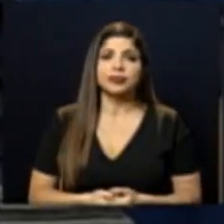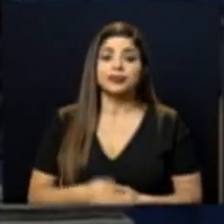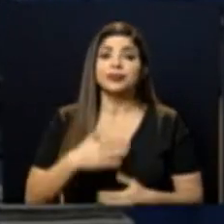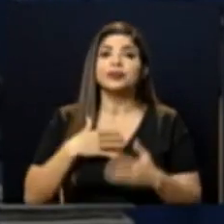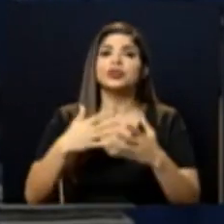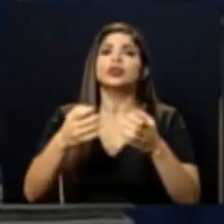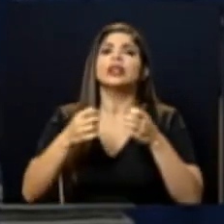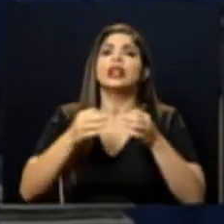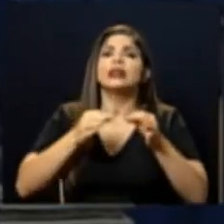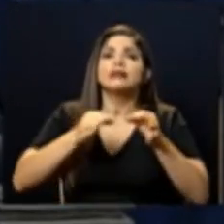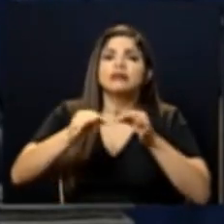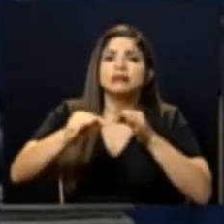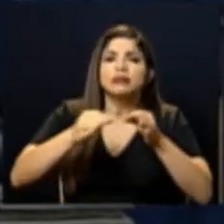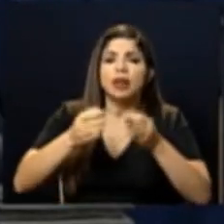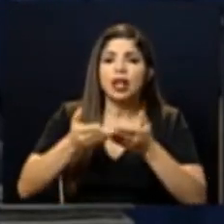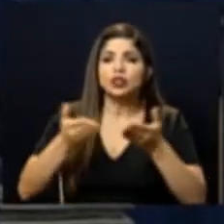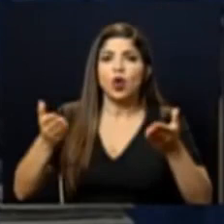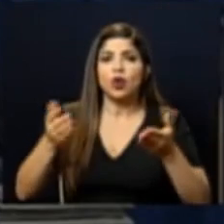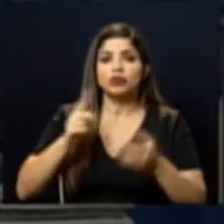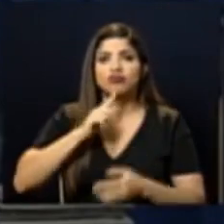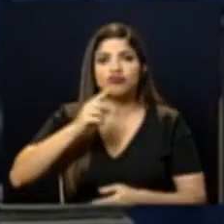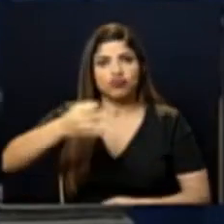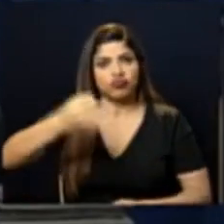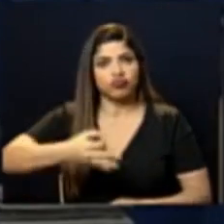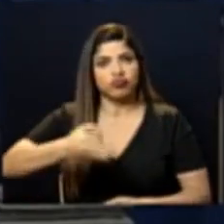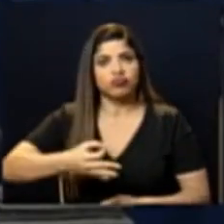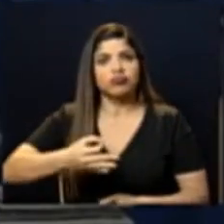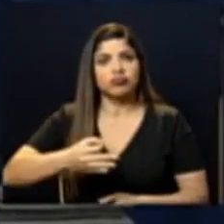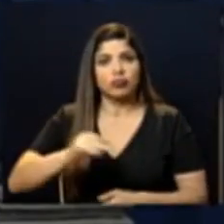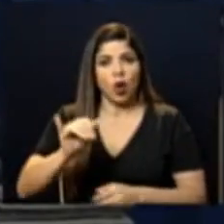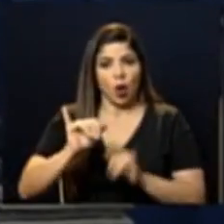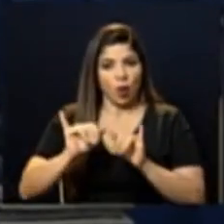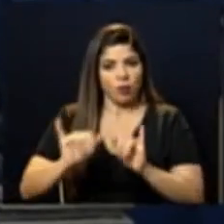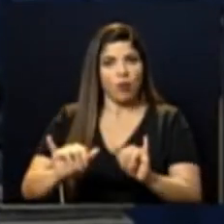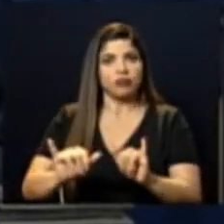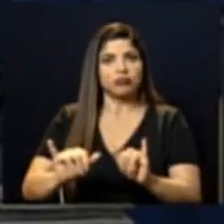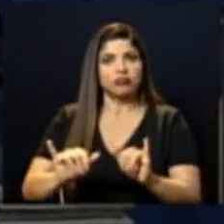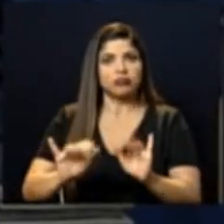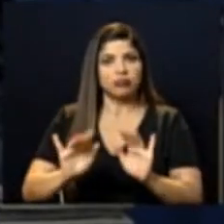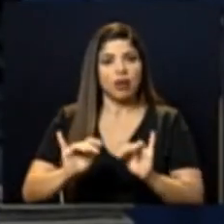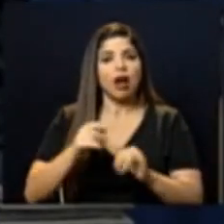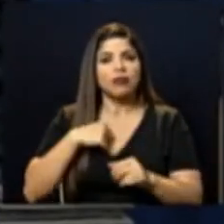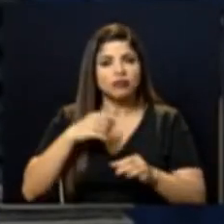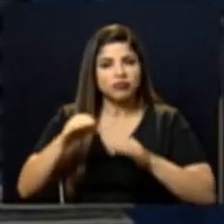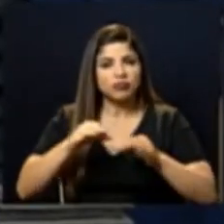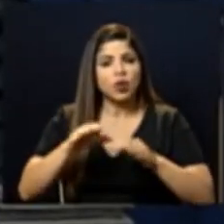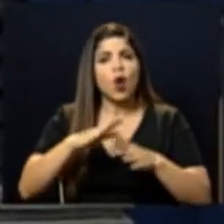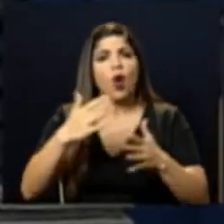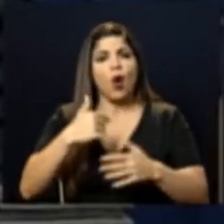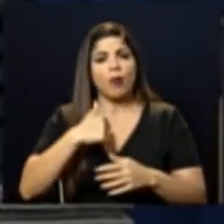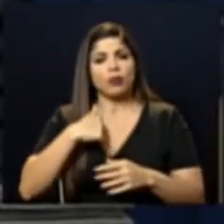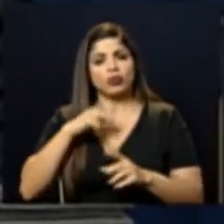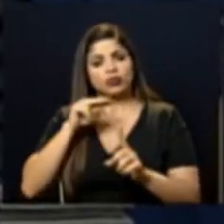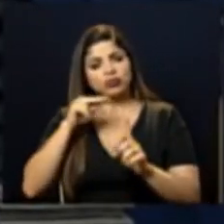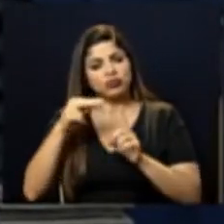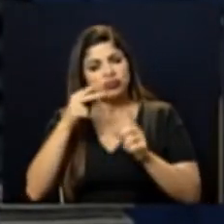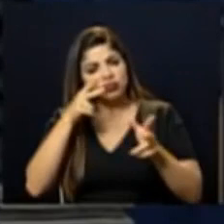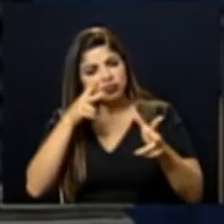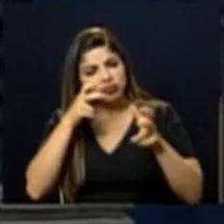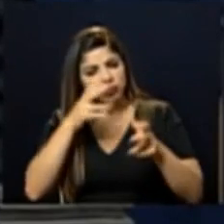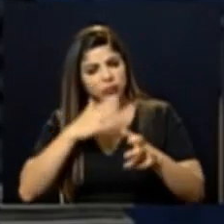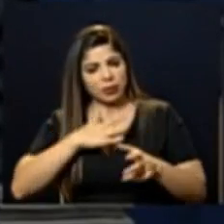Quiero describir las cosas como son, como están y cómo las percibo desde